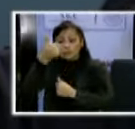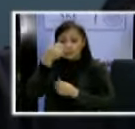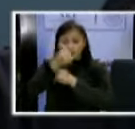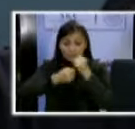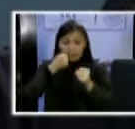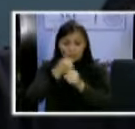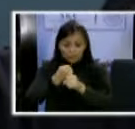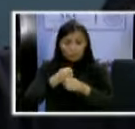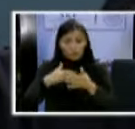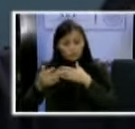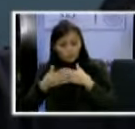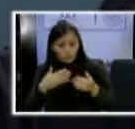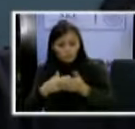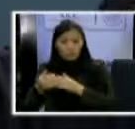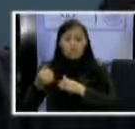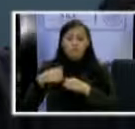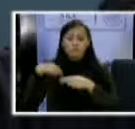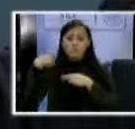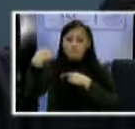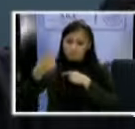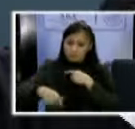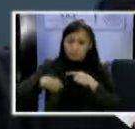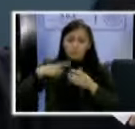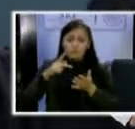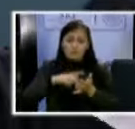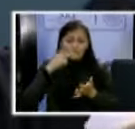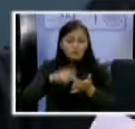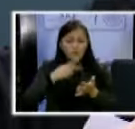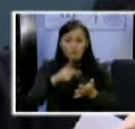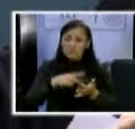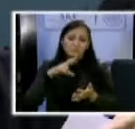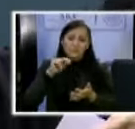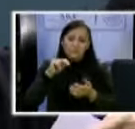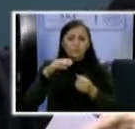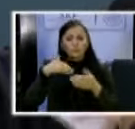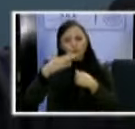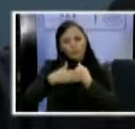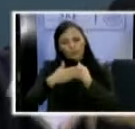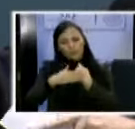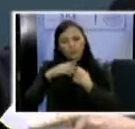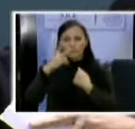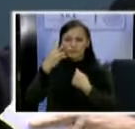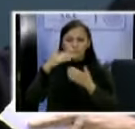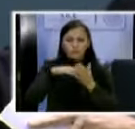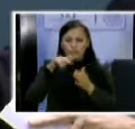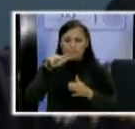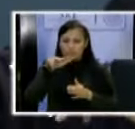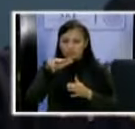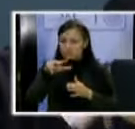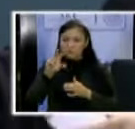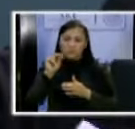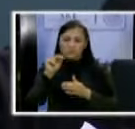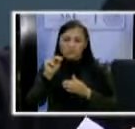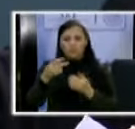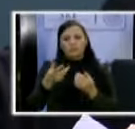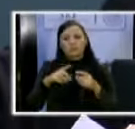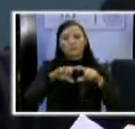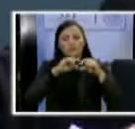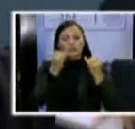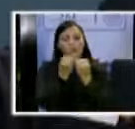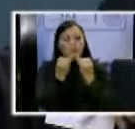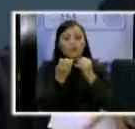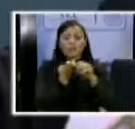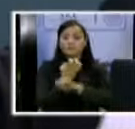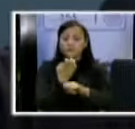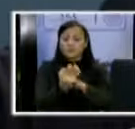para presidente de la República, que ya lo hacían, y ahora para senadores en 2018, sino también elecciones locales. ¿Qué me duele? Por